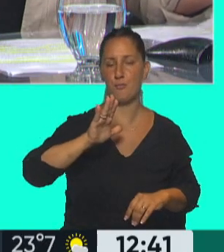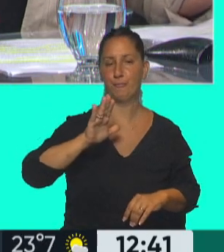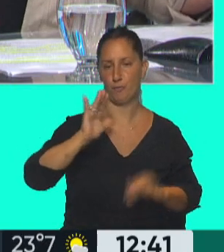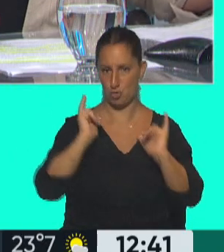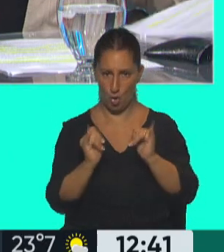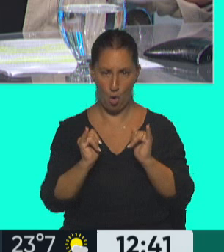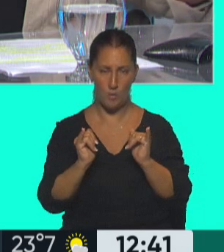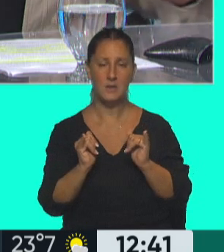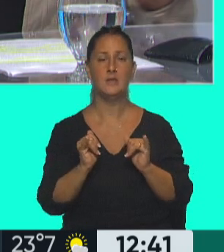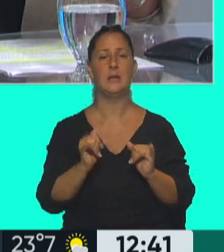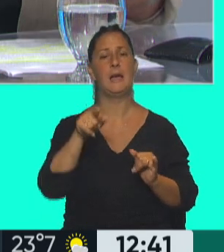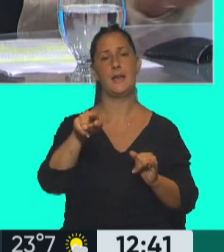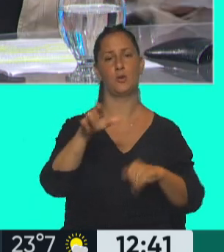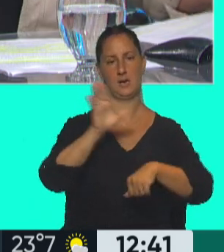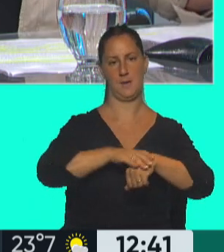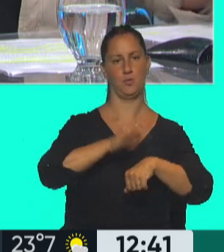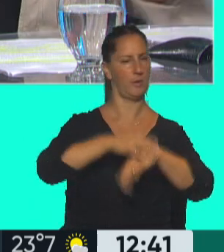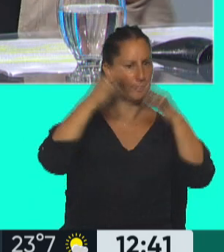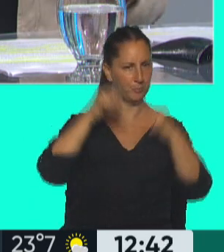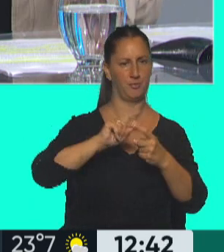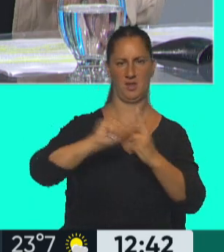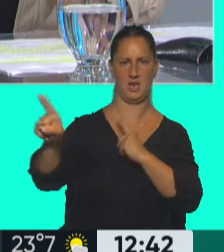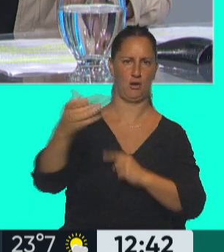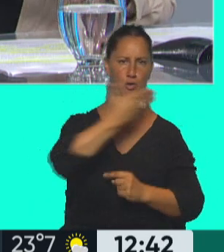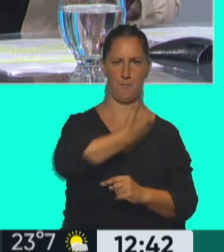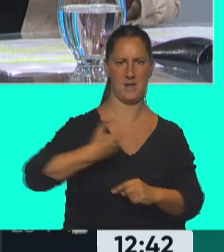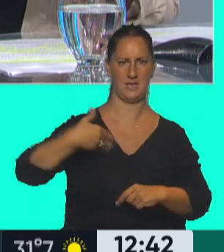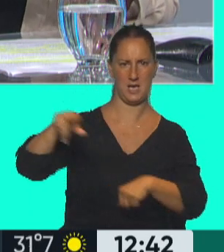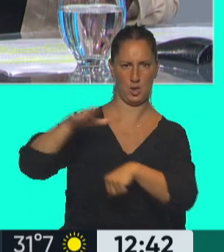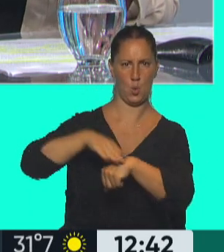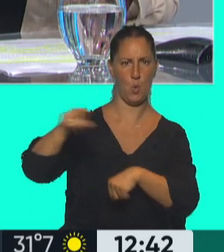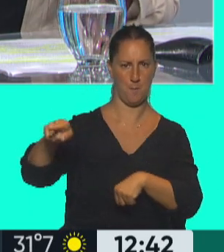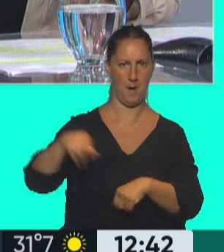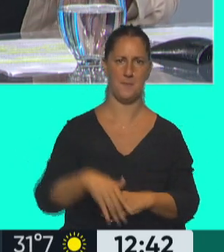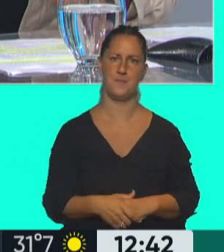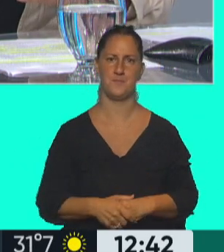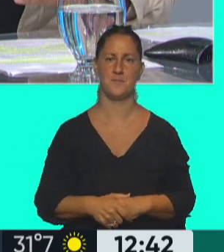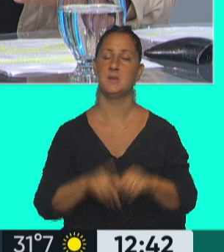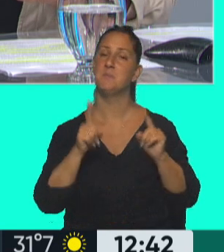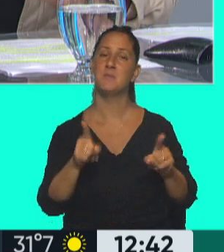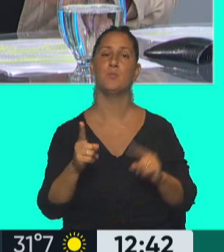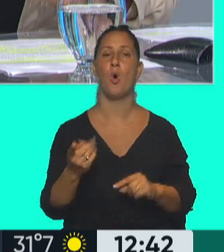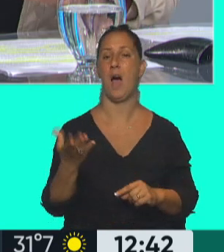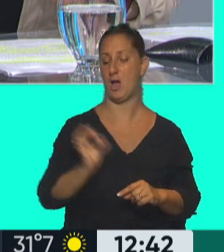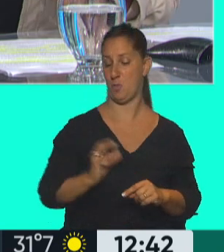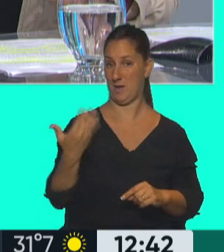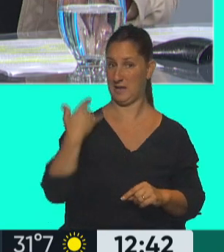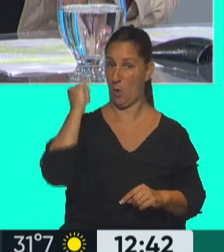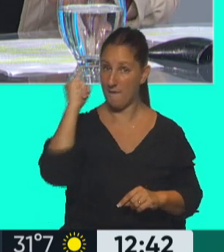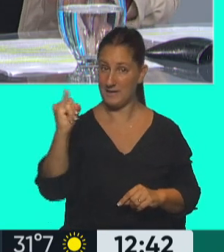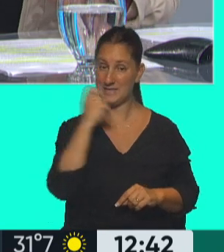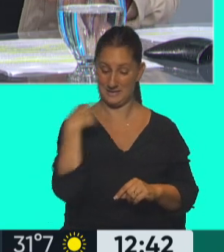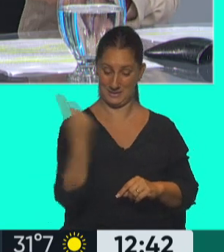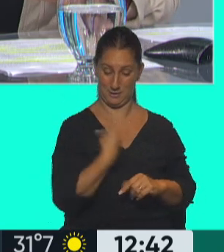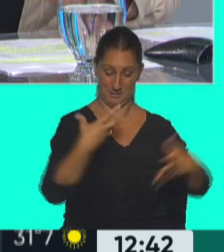otro posicionamiento responsabilizando directamente al presidente de la Nación, como le habían anticipado el año pasado, que si algo les pasaba a